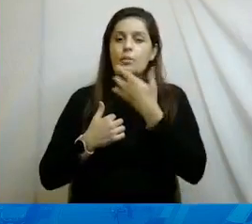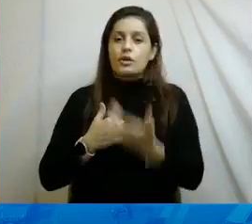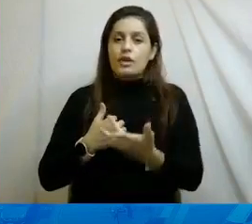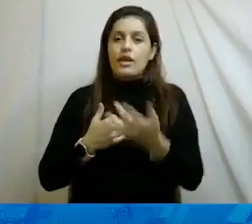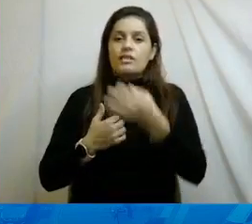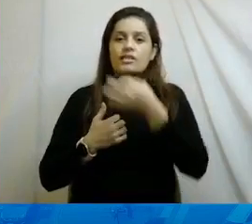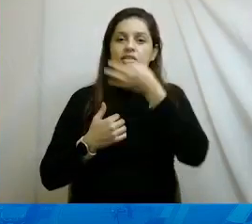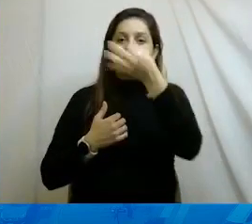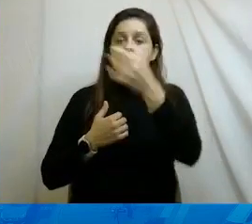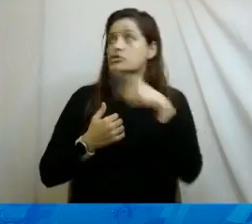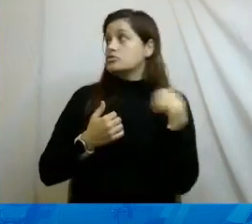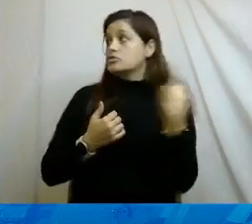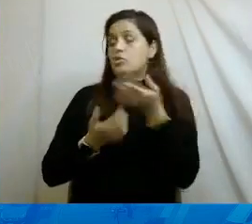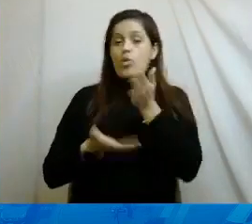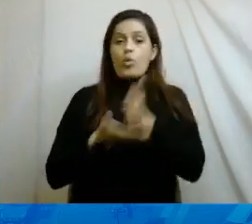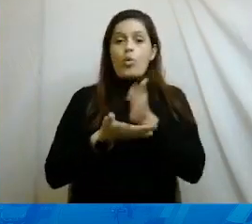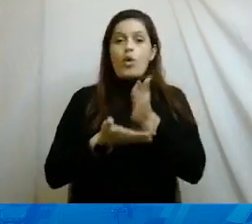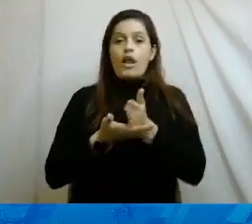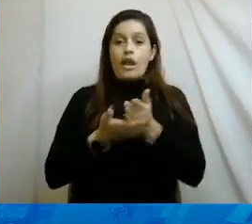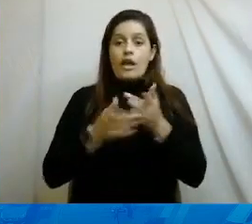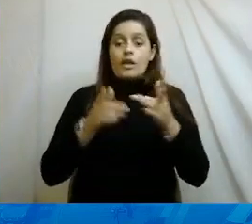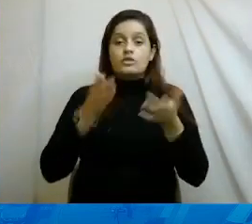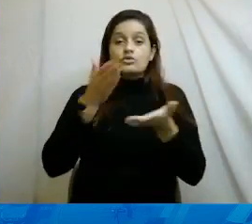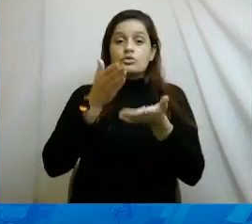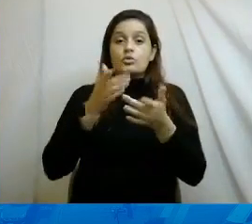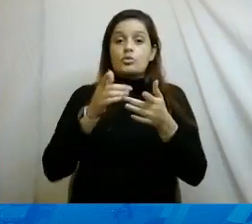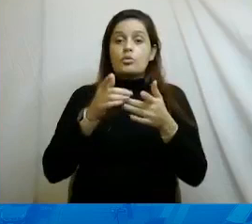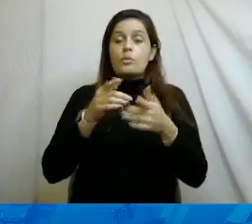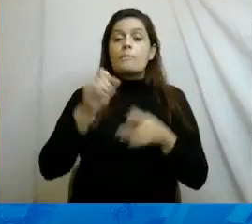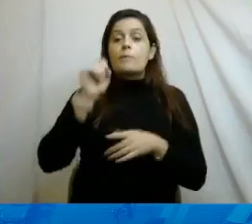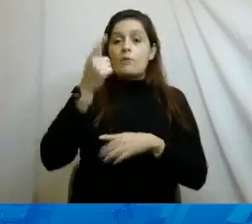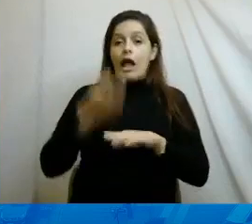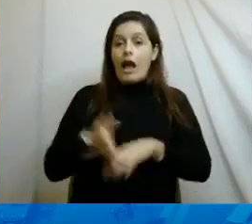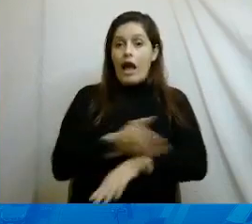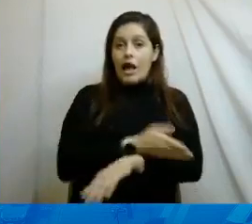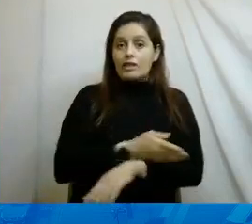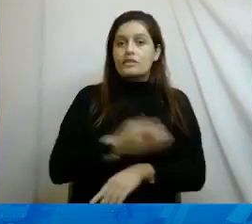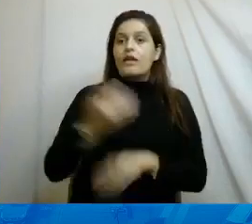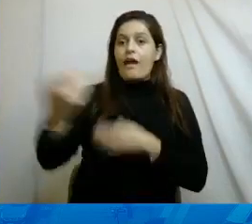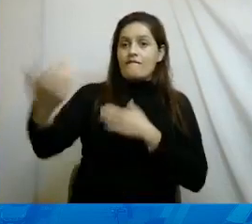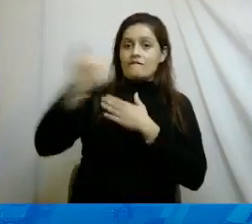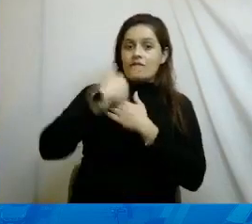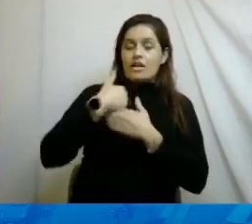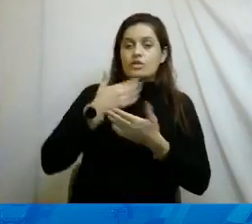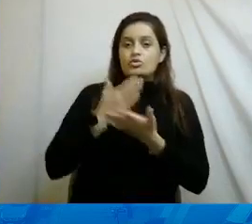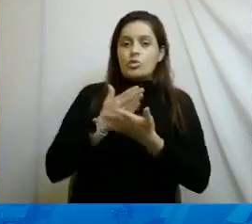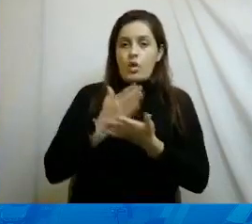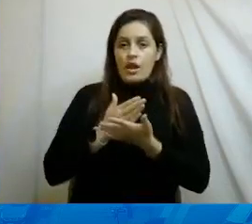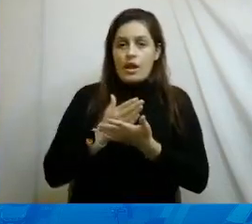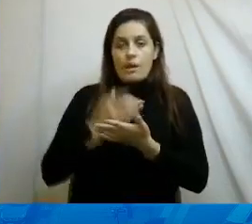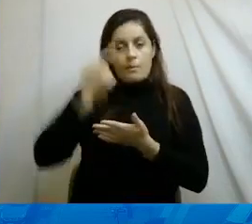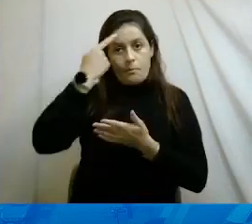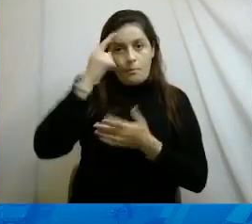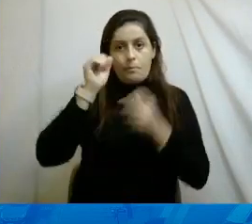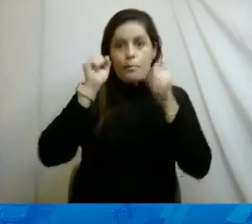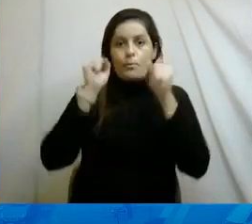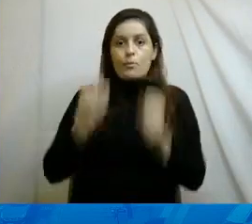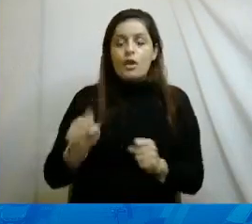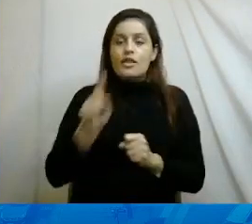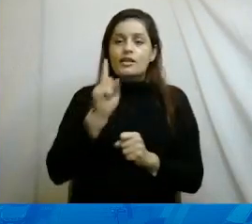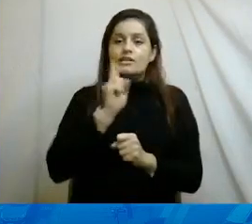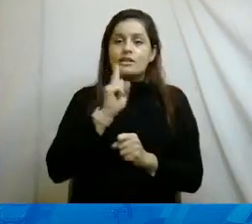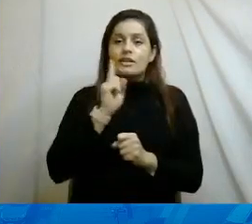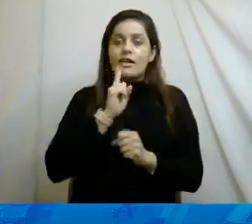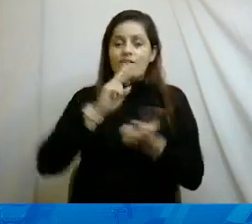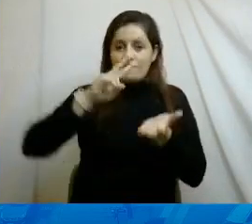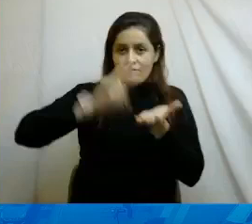se expone a nuestra escuela ante el Consejo Municipal sin antes haberse acercado a nuestro establecimiento para poder obtener la